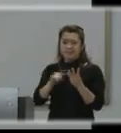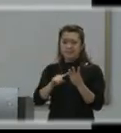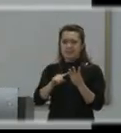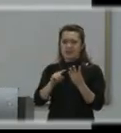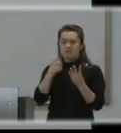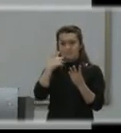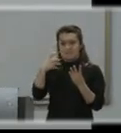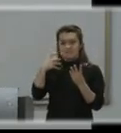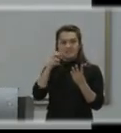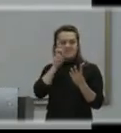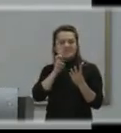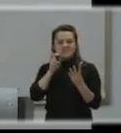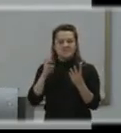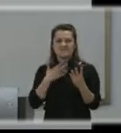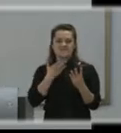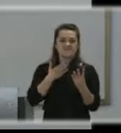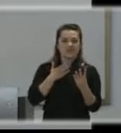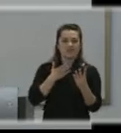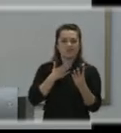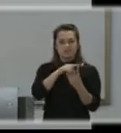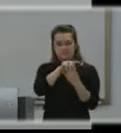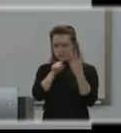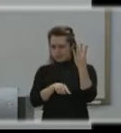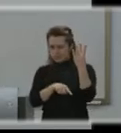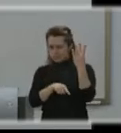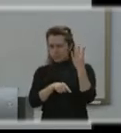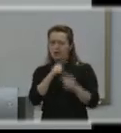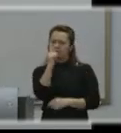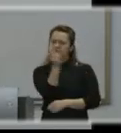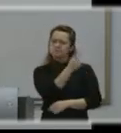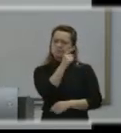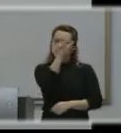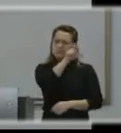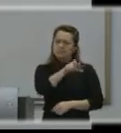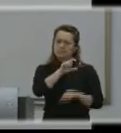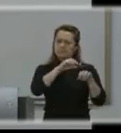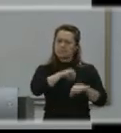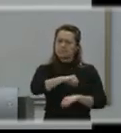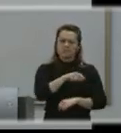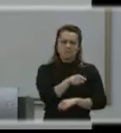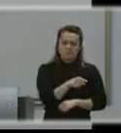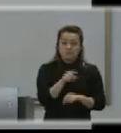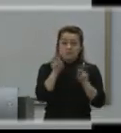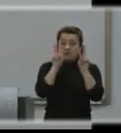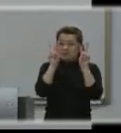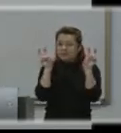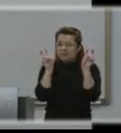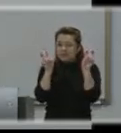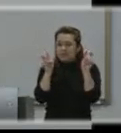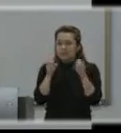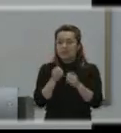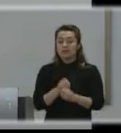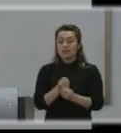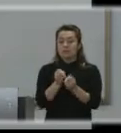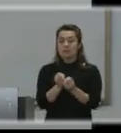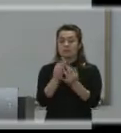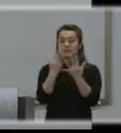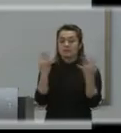Y en el mundo de derechos de personas con discapacidad nunca se habla de diversidad